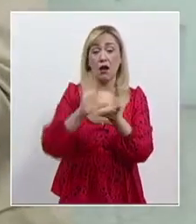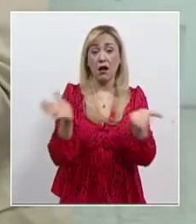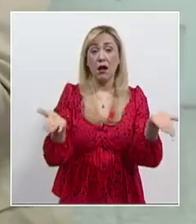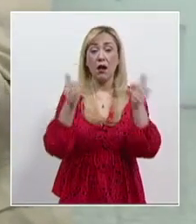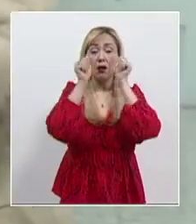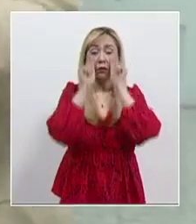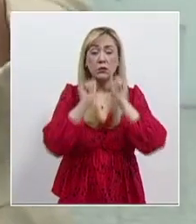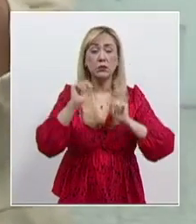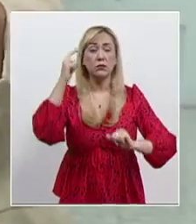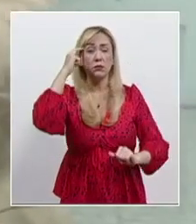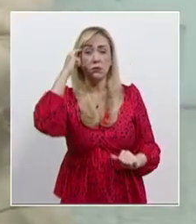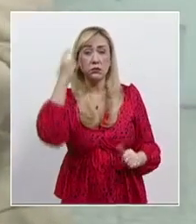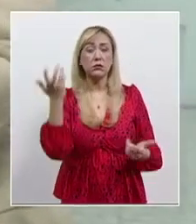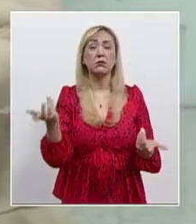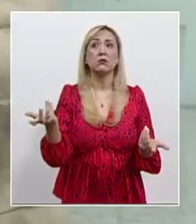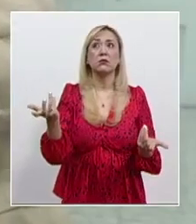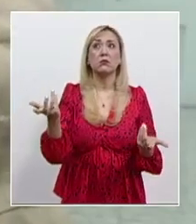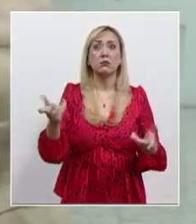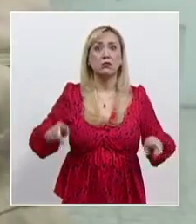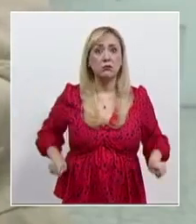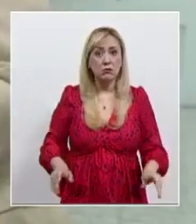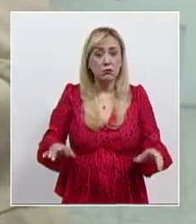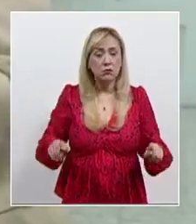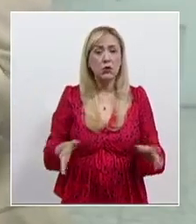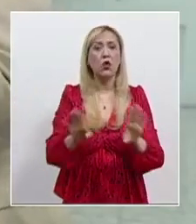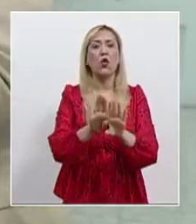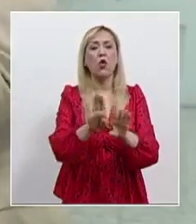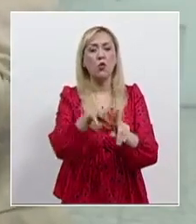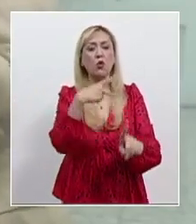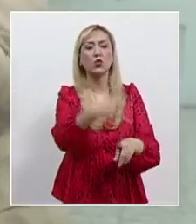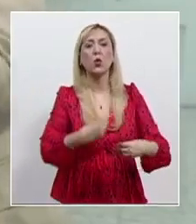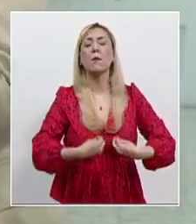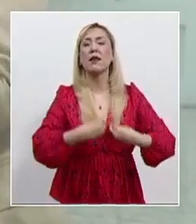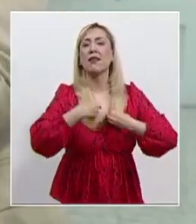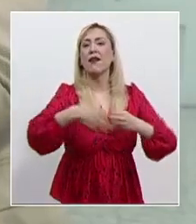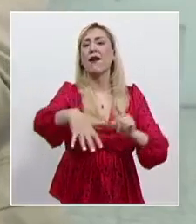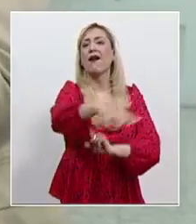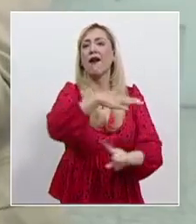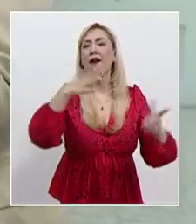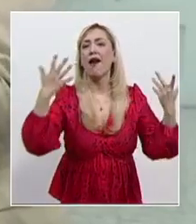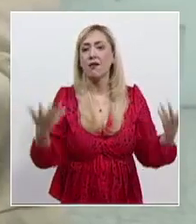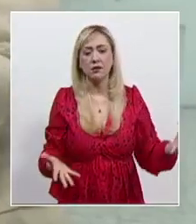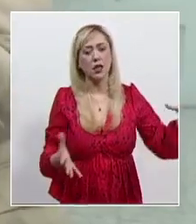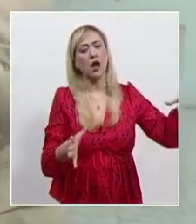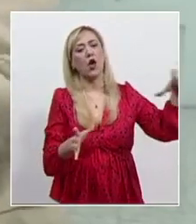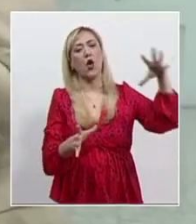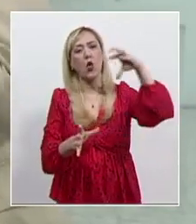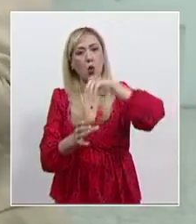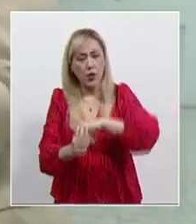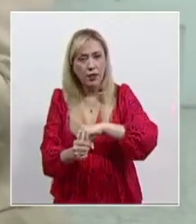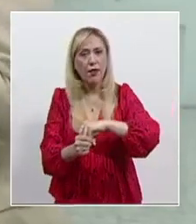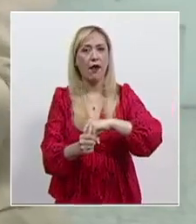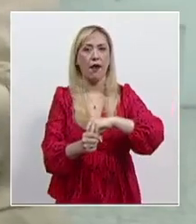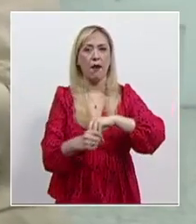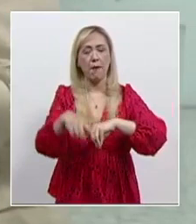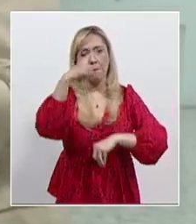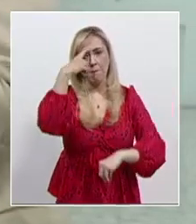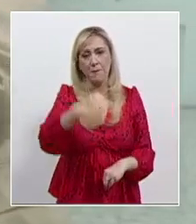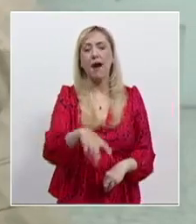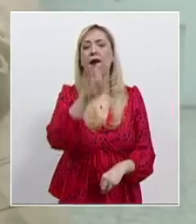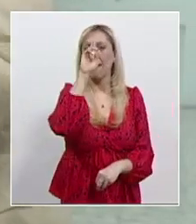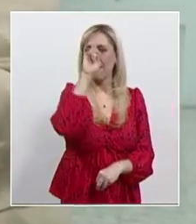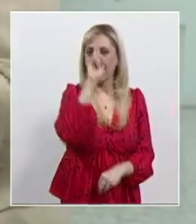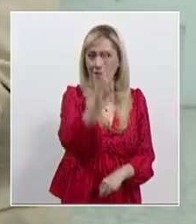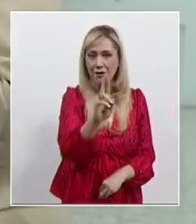que ver a la persona en su entorno, en su comunidad, incluirla y que se sientan y sean parte efectiva